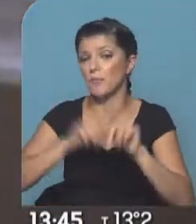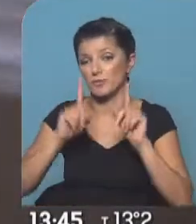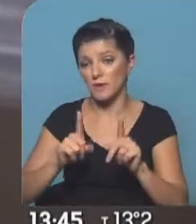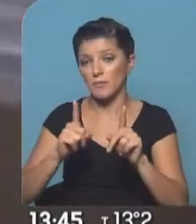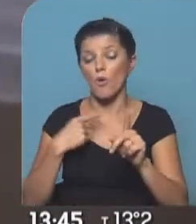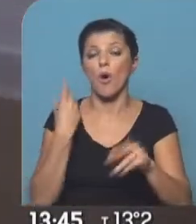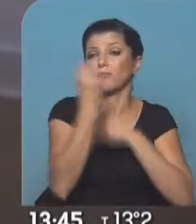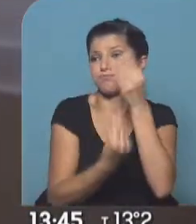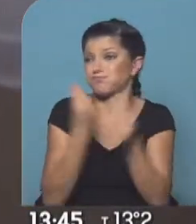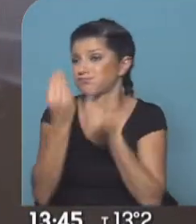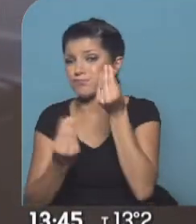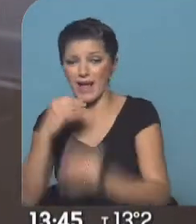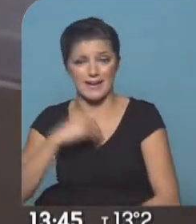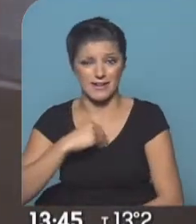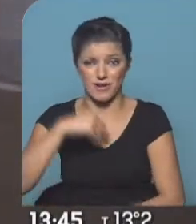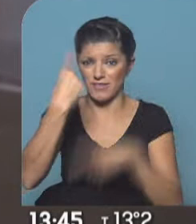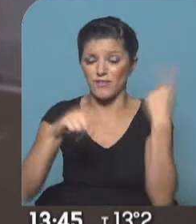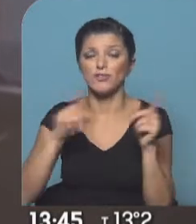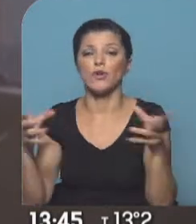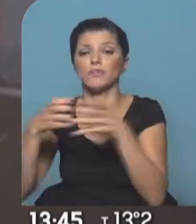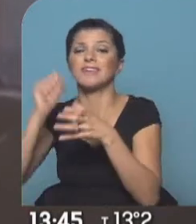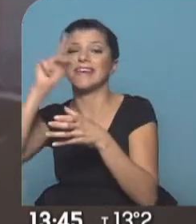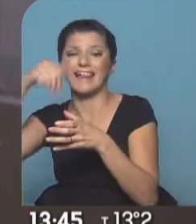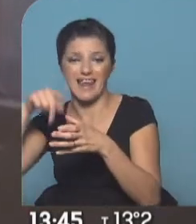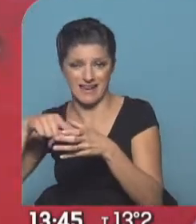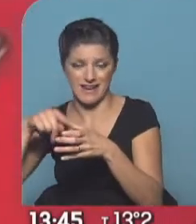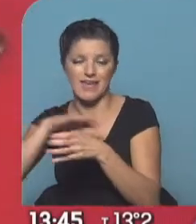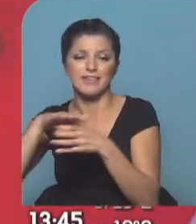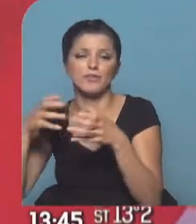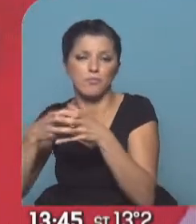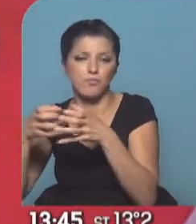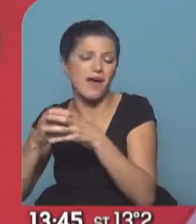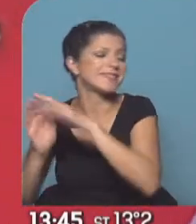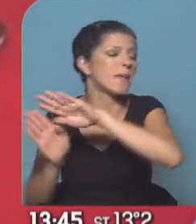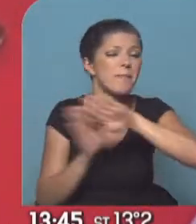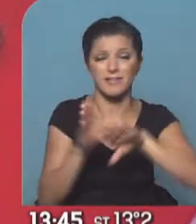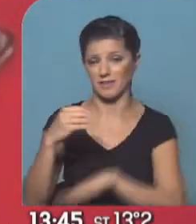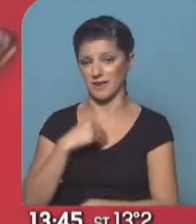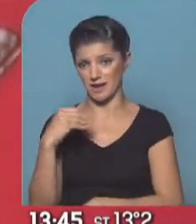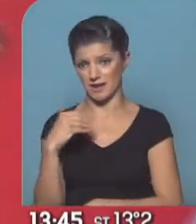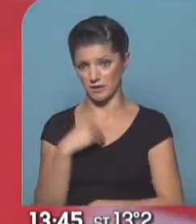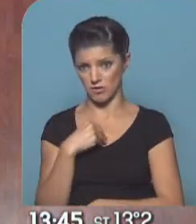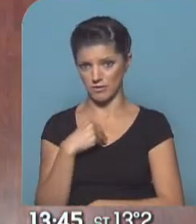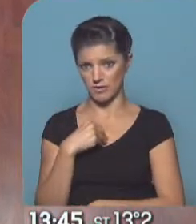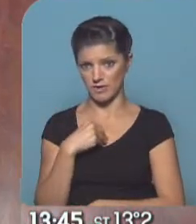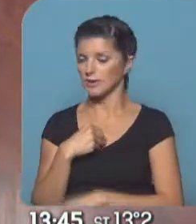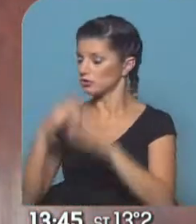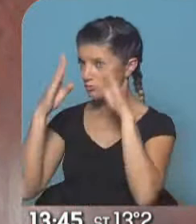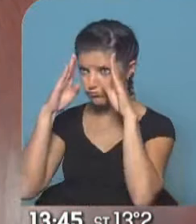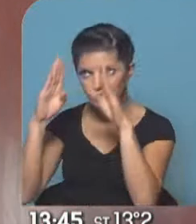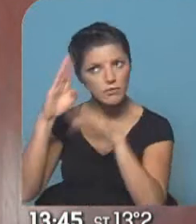gente de distintas religiones, sino que habitan clanes? Y esos clanes van más allá de las religiones y responden a quien el jefe del